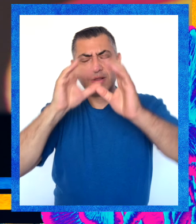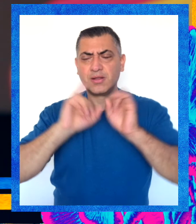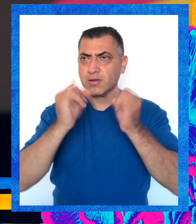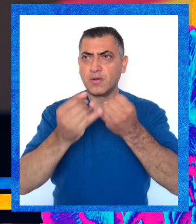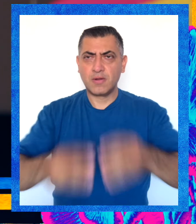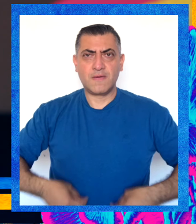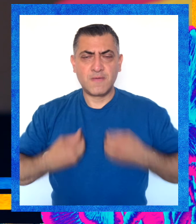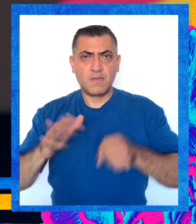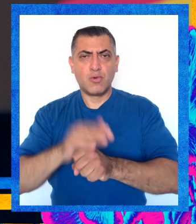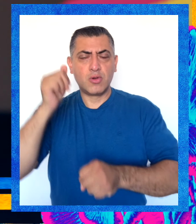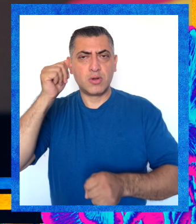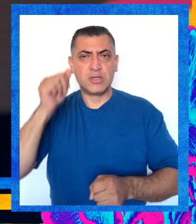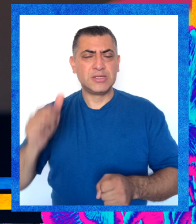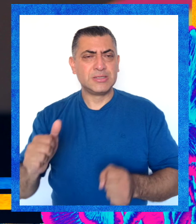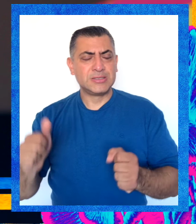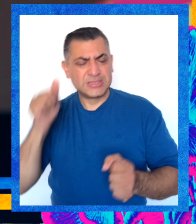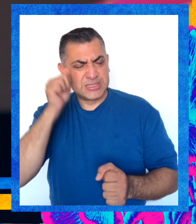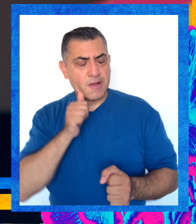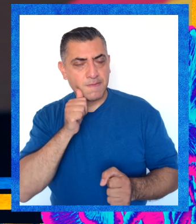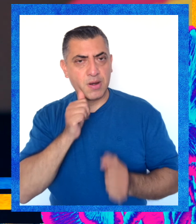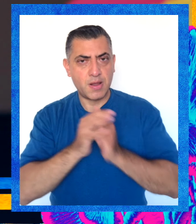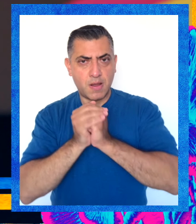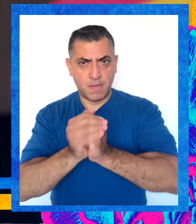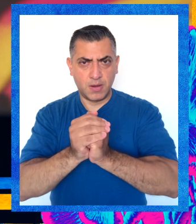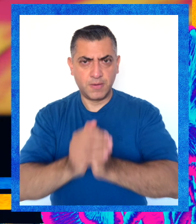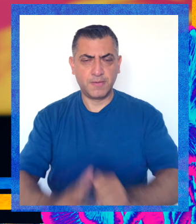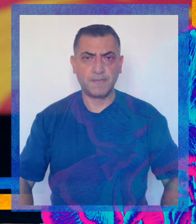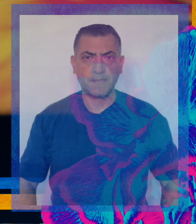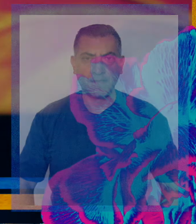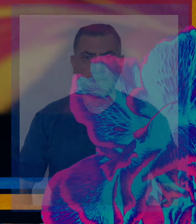al que vive por los siglos de los siglos